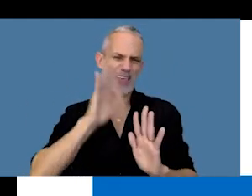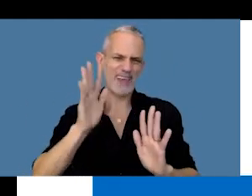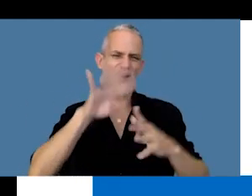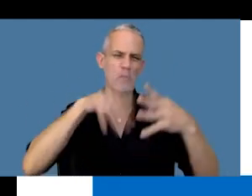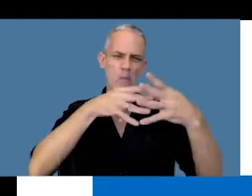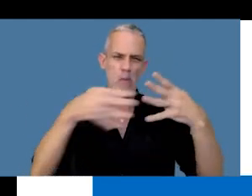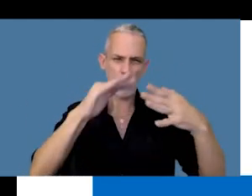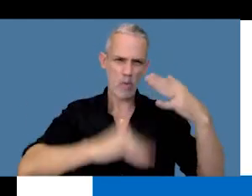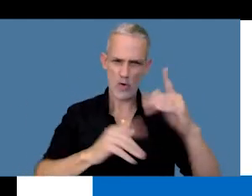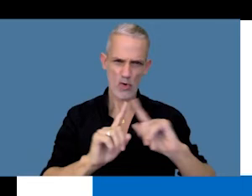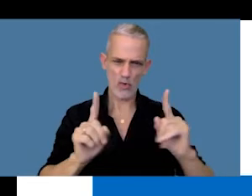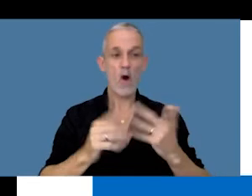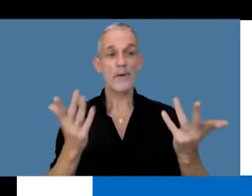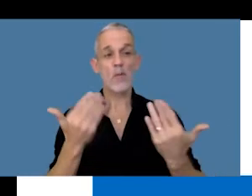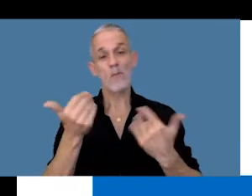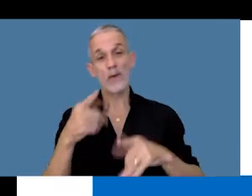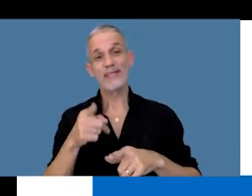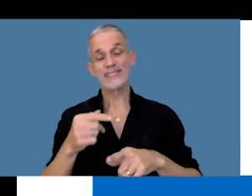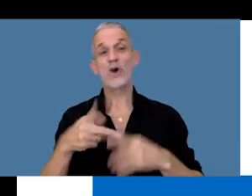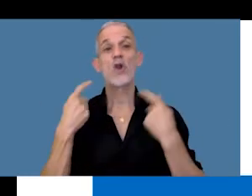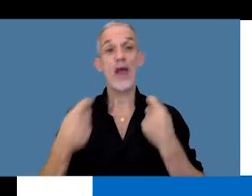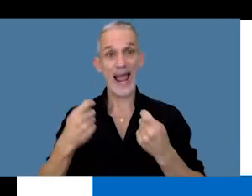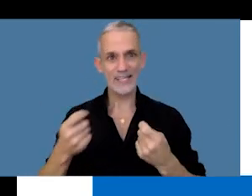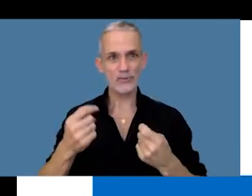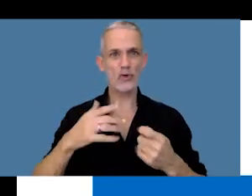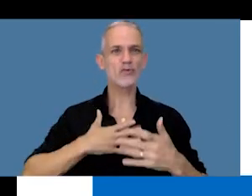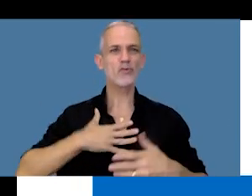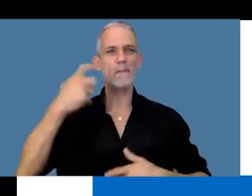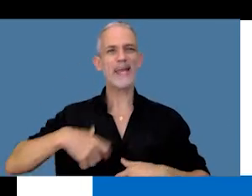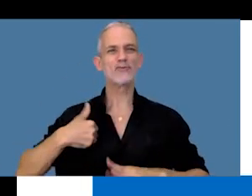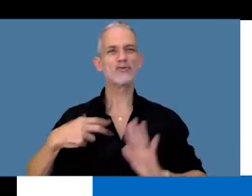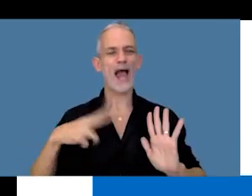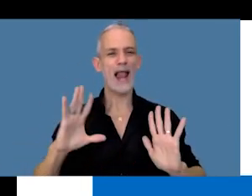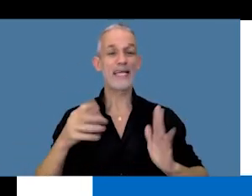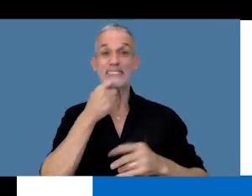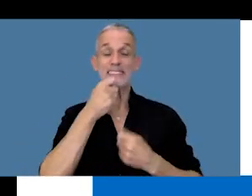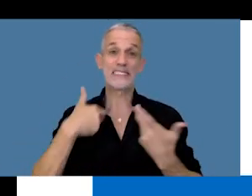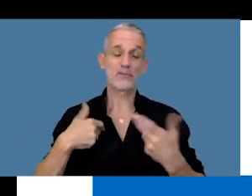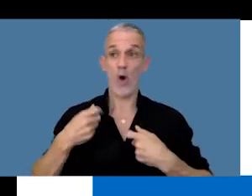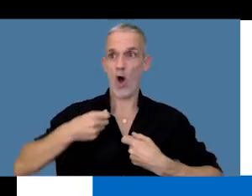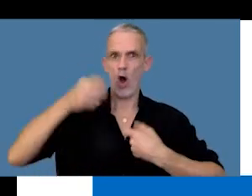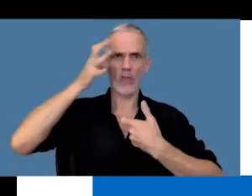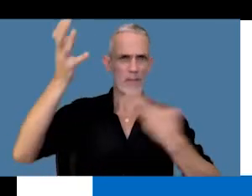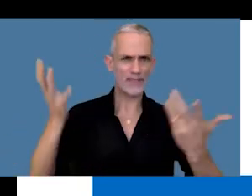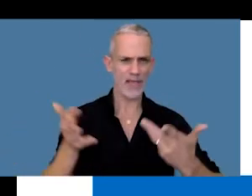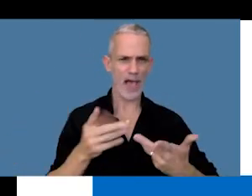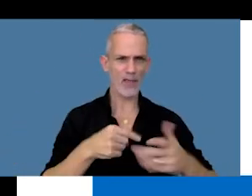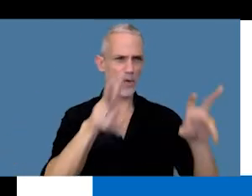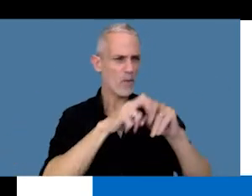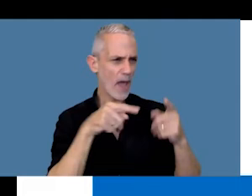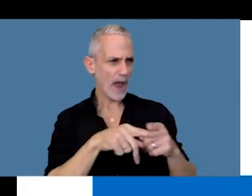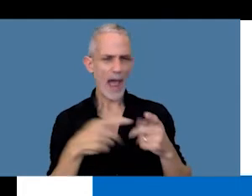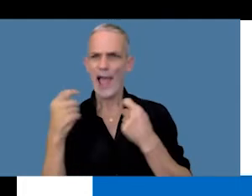tabla, pero sí ya con los gastos personales, cuando son, digamos, desmedidos de acuerdo a lo que el